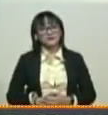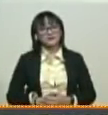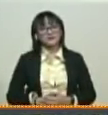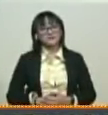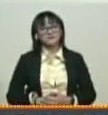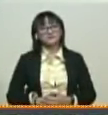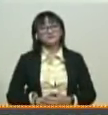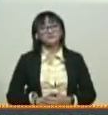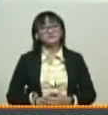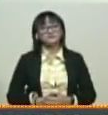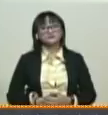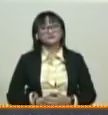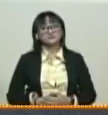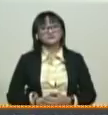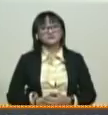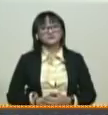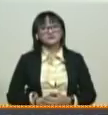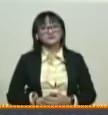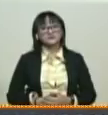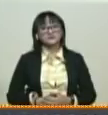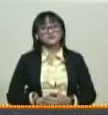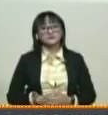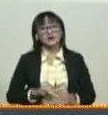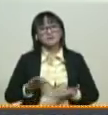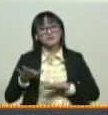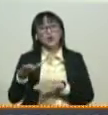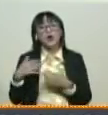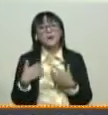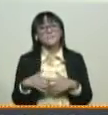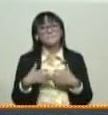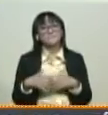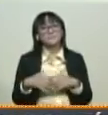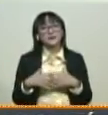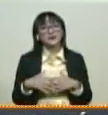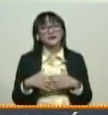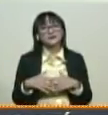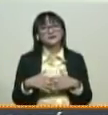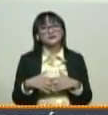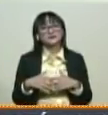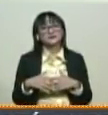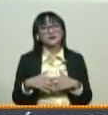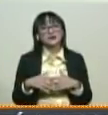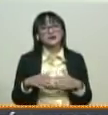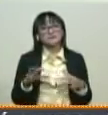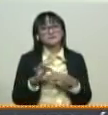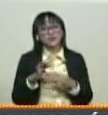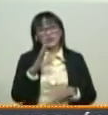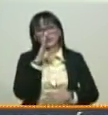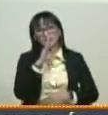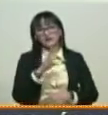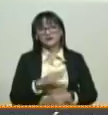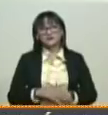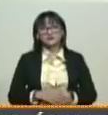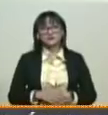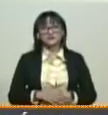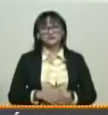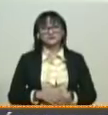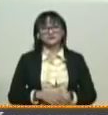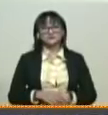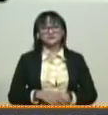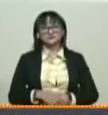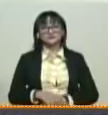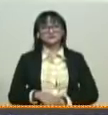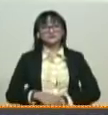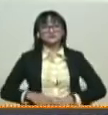realizados. Se favoreció a empresas bajo el esquema de adjudicaciones directas. Se manipuló